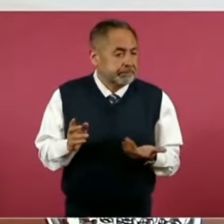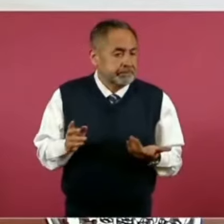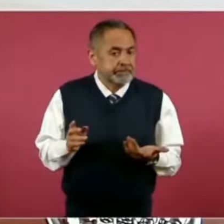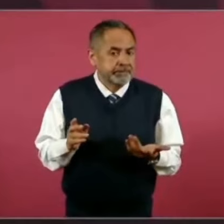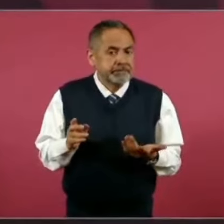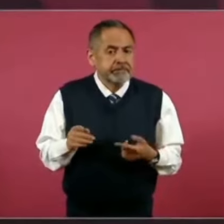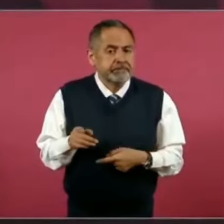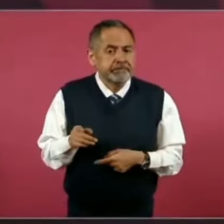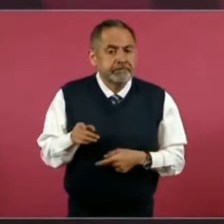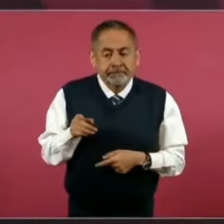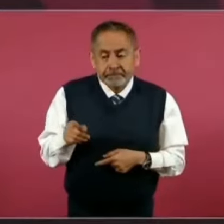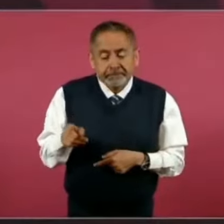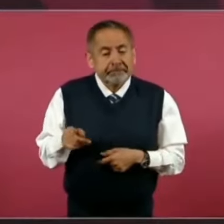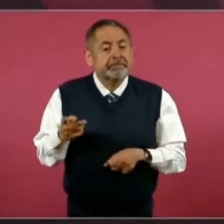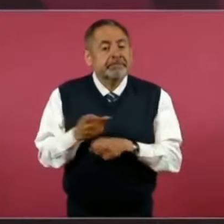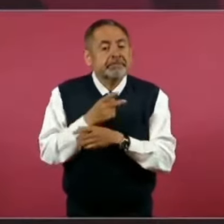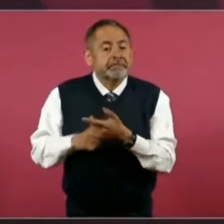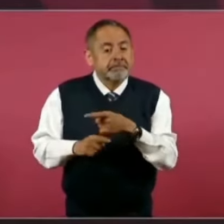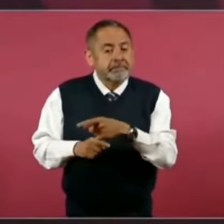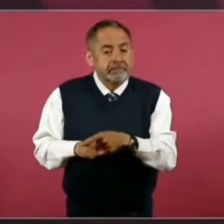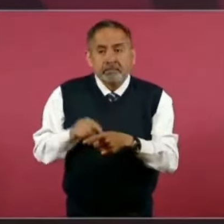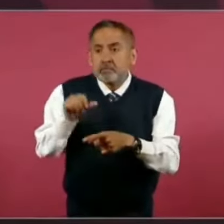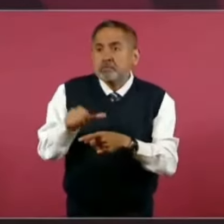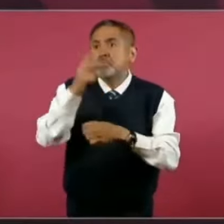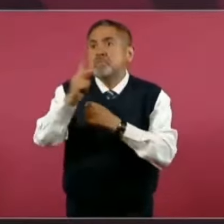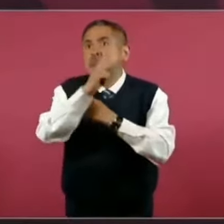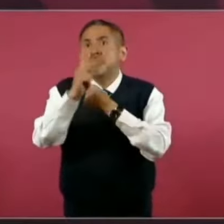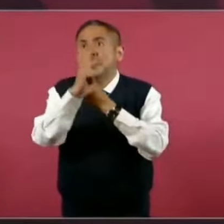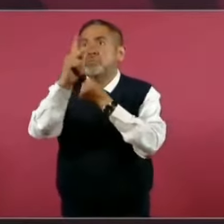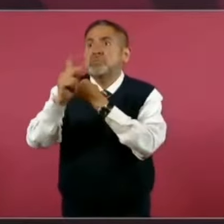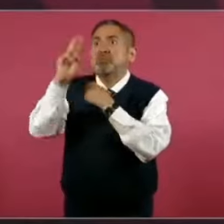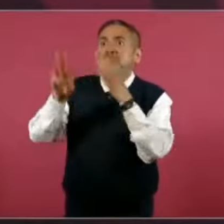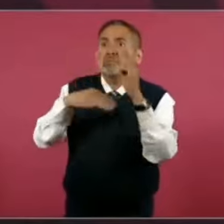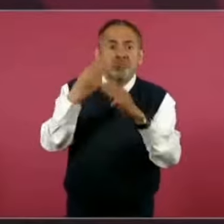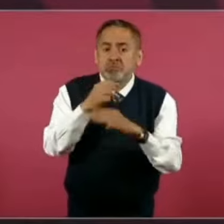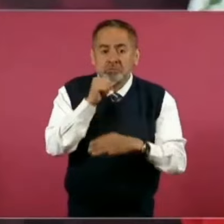advierte, no sucede en otros países del mundo.